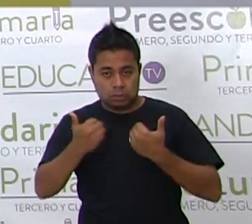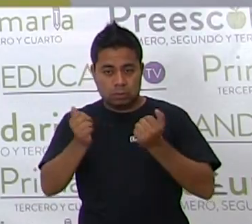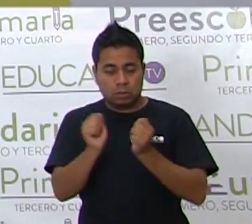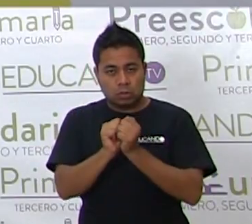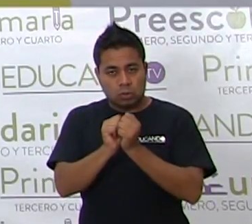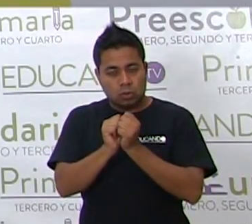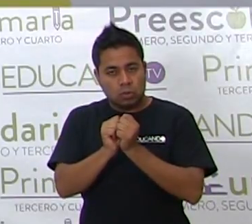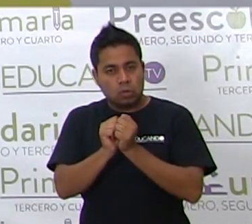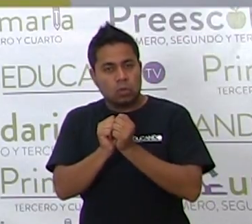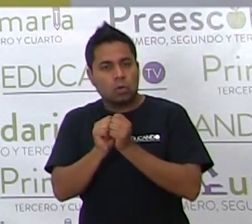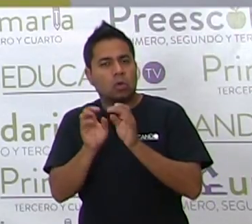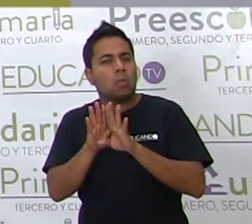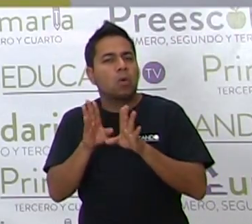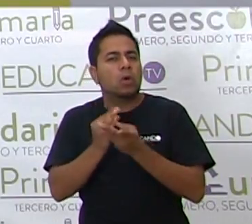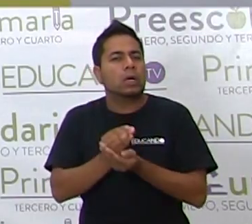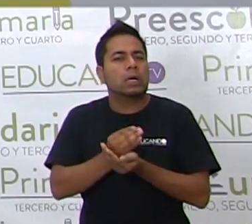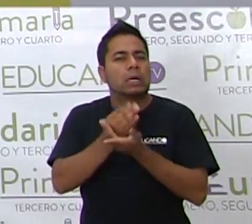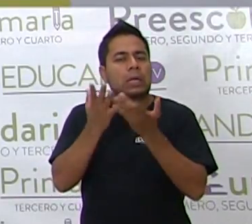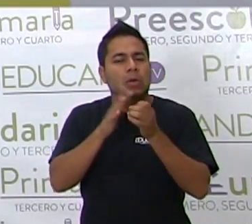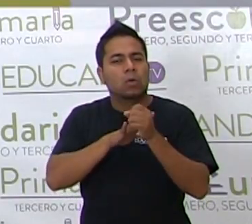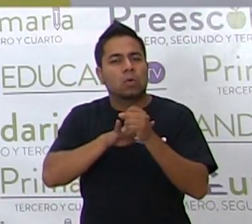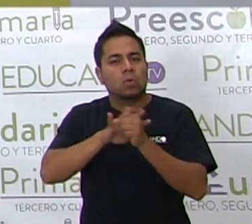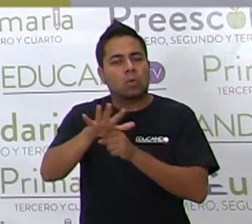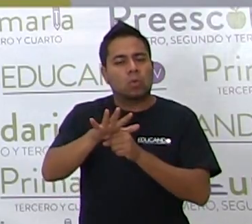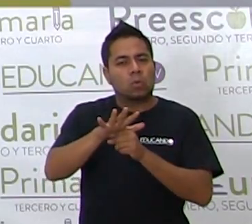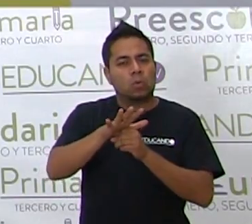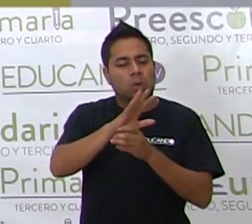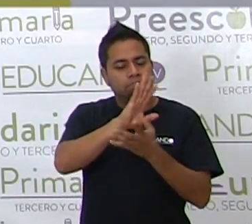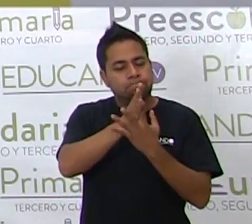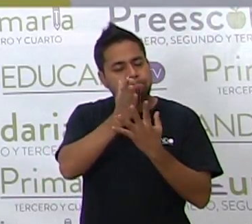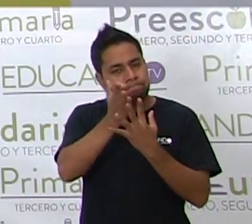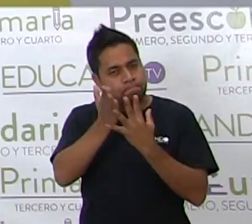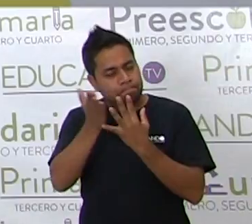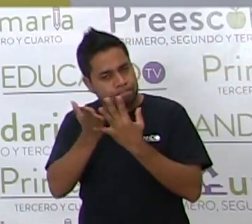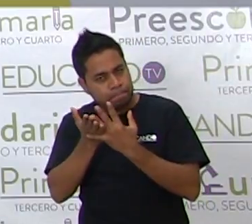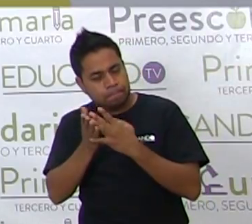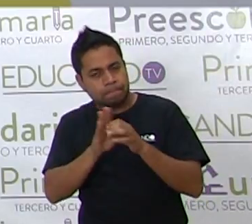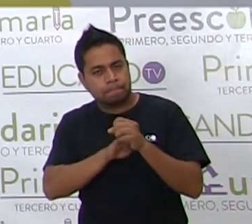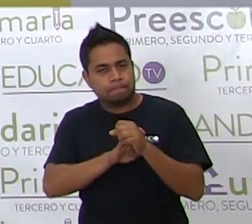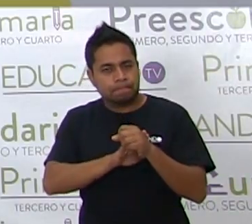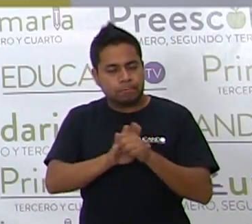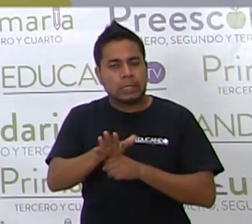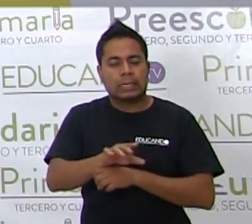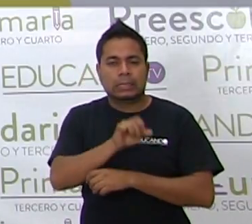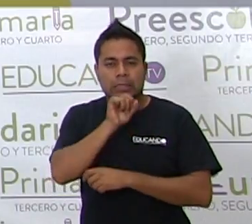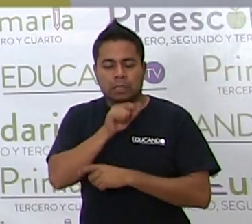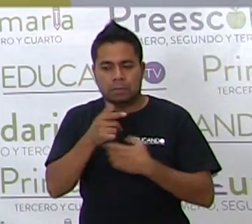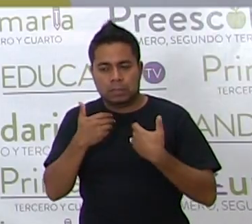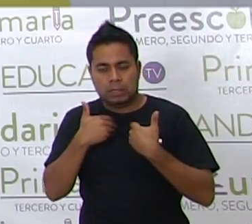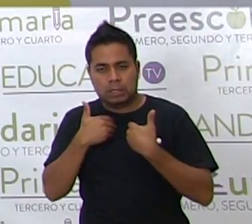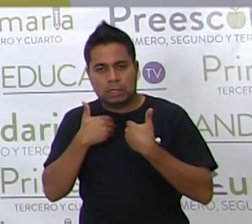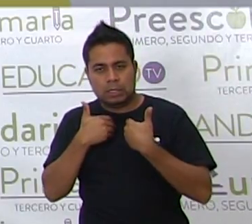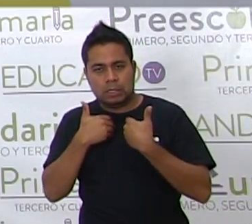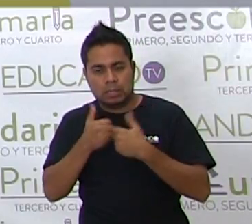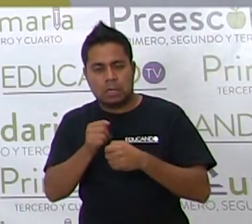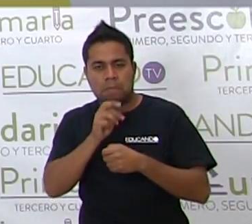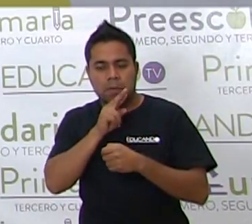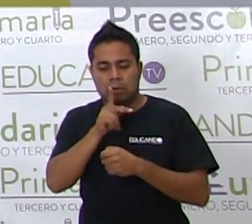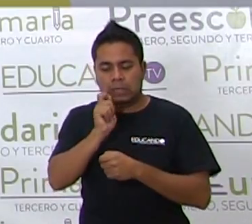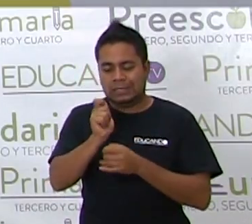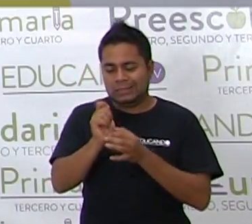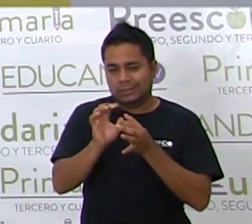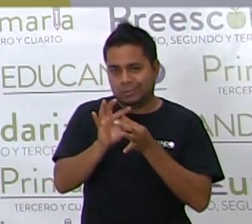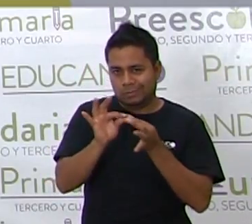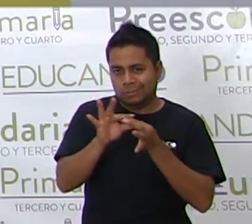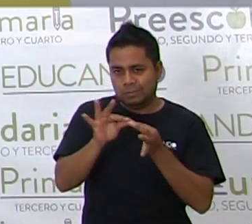forma cuál es la clasificación y sobre todo cuál de esto nos va a permitir entender mejor la narración.